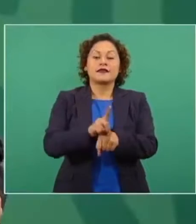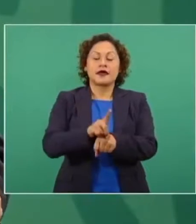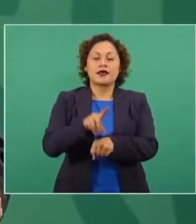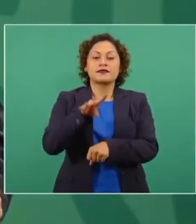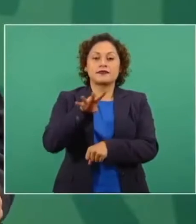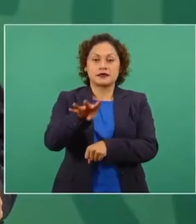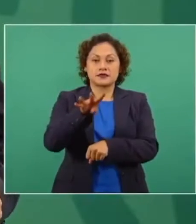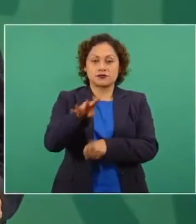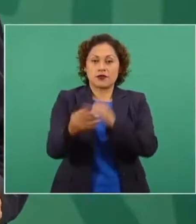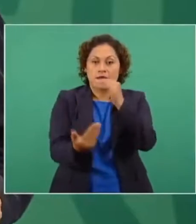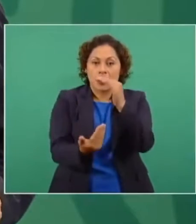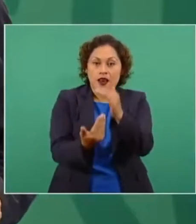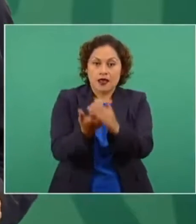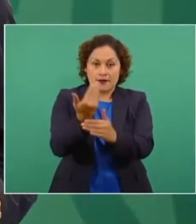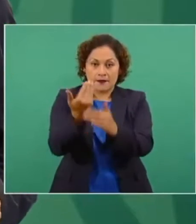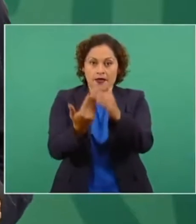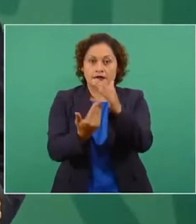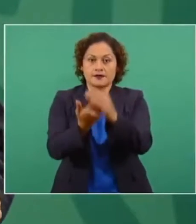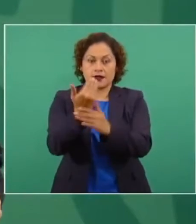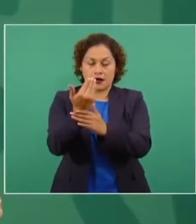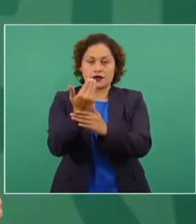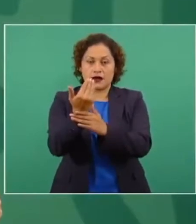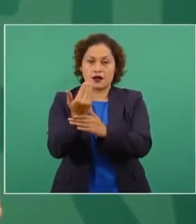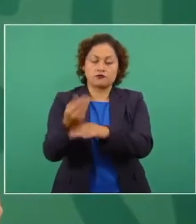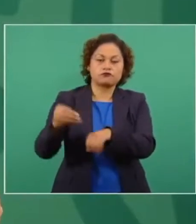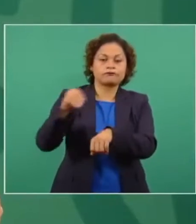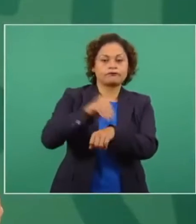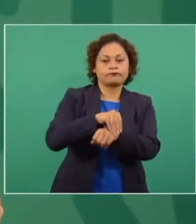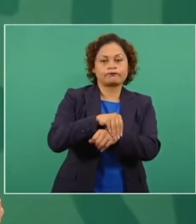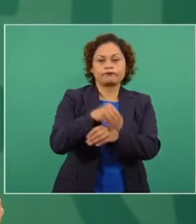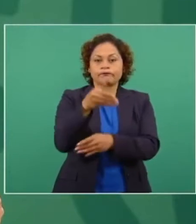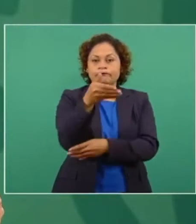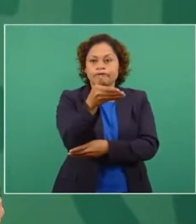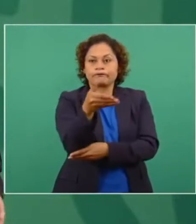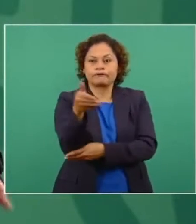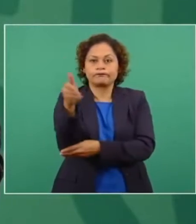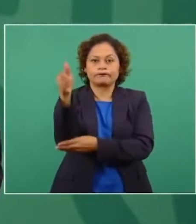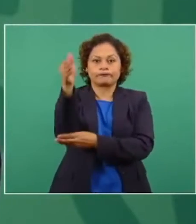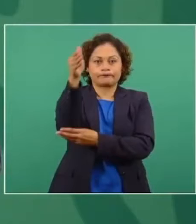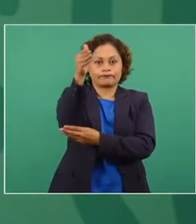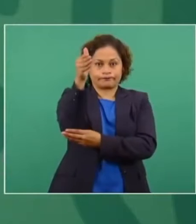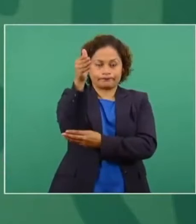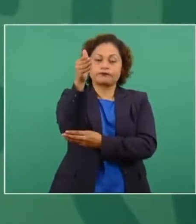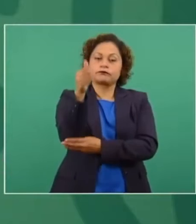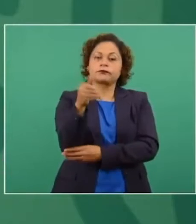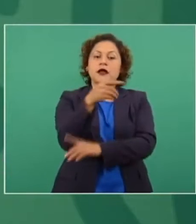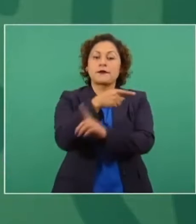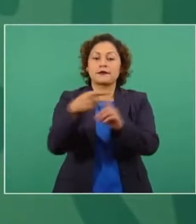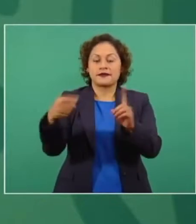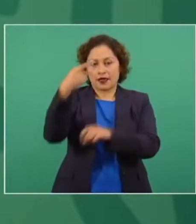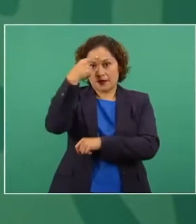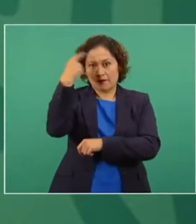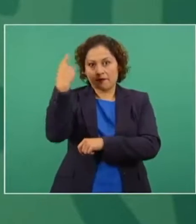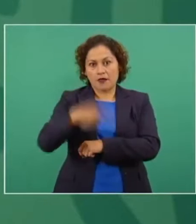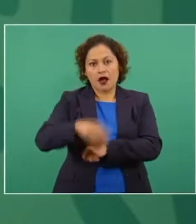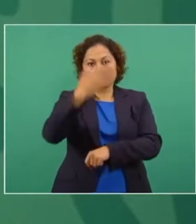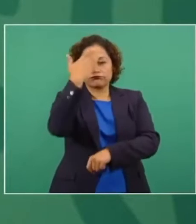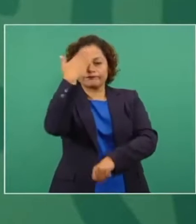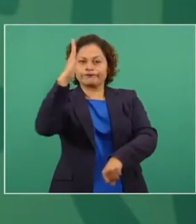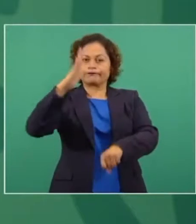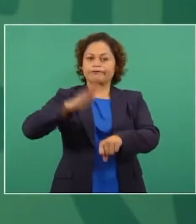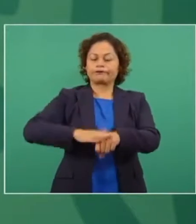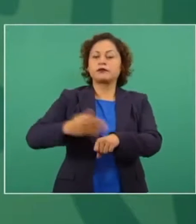la bandera a media asta para recordar a los fallecidos en el sismo